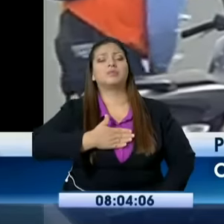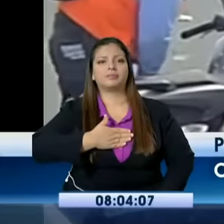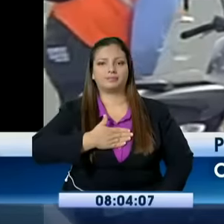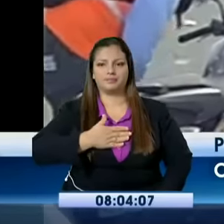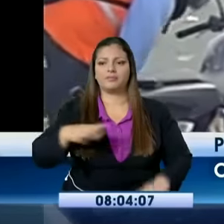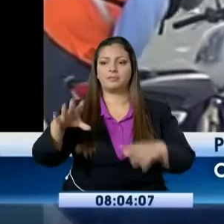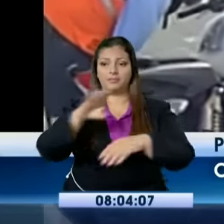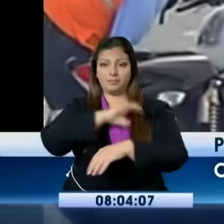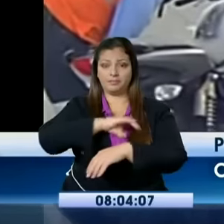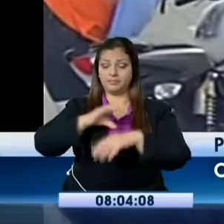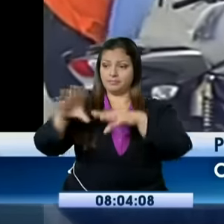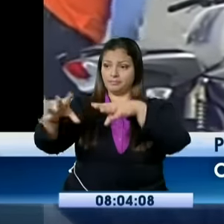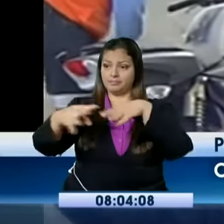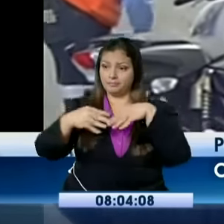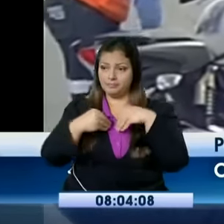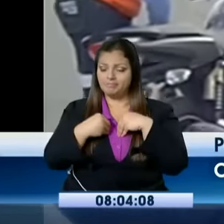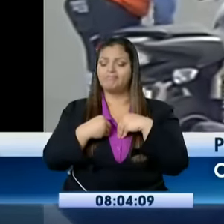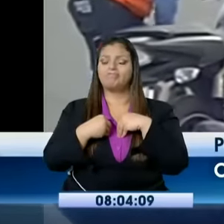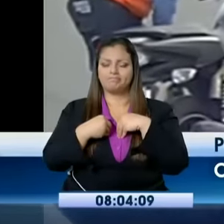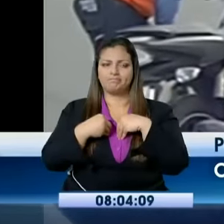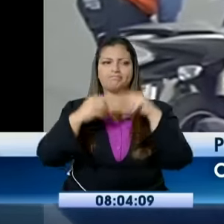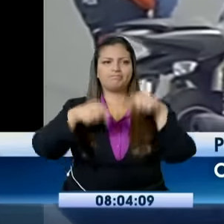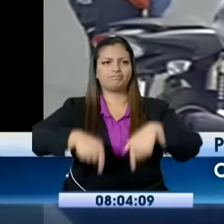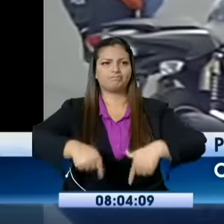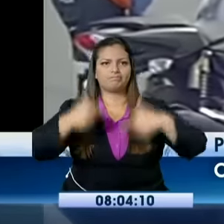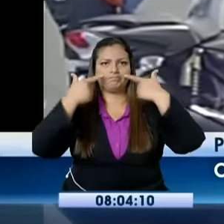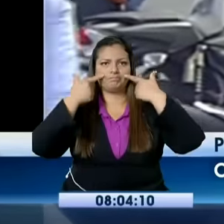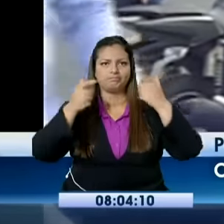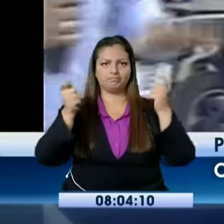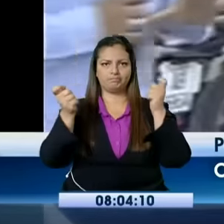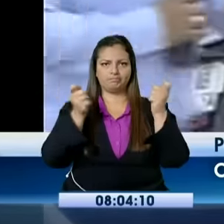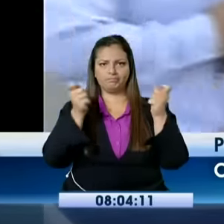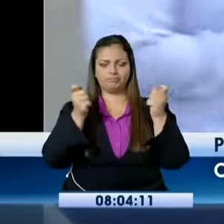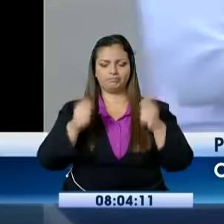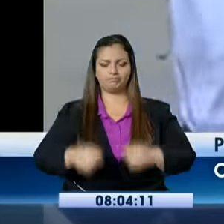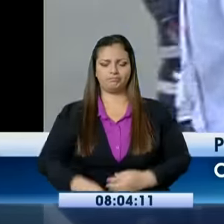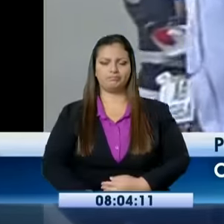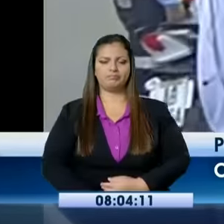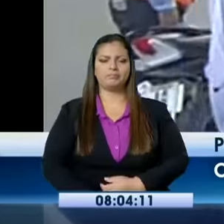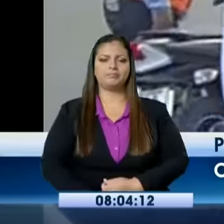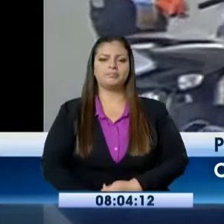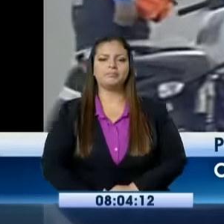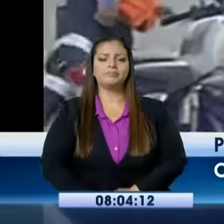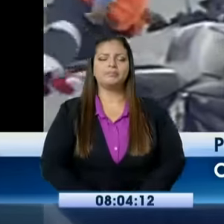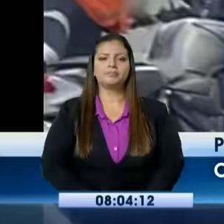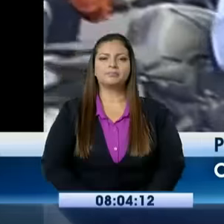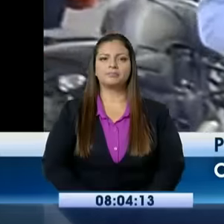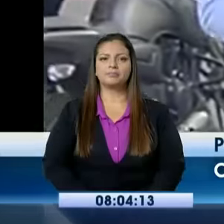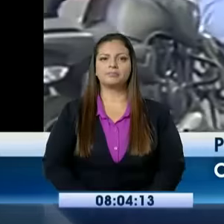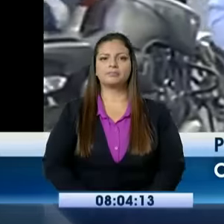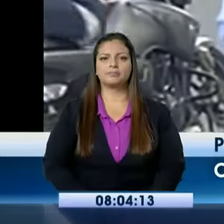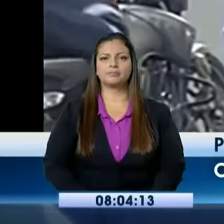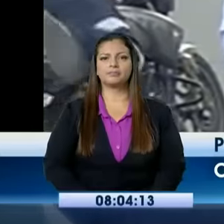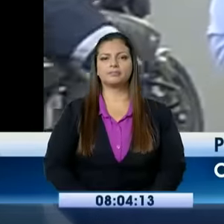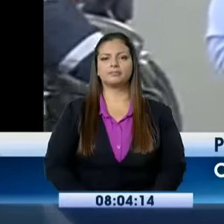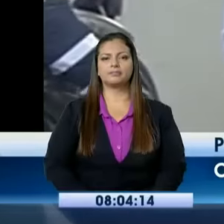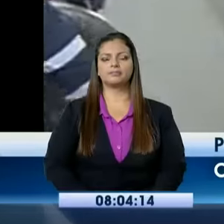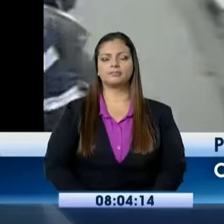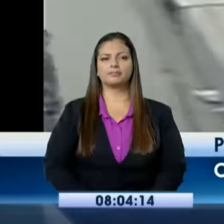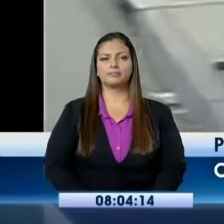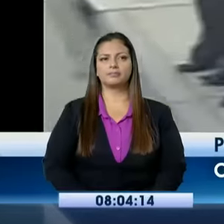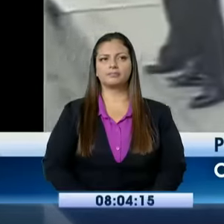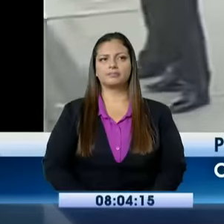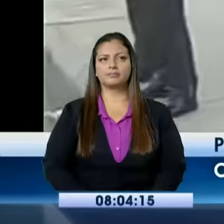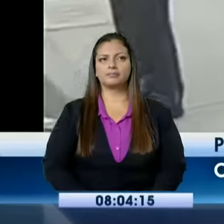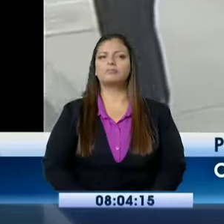a estas horas de la mañana se realizan ciertos hechos delictivos, como ya lo había dicho, en estos puntos en donde se abordan las personas,